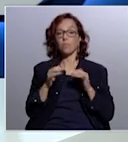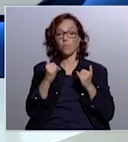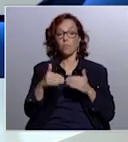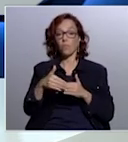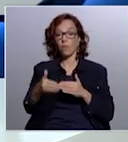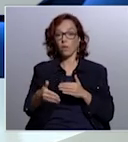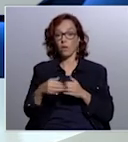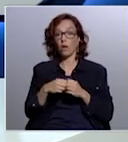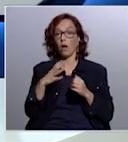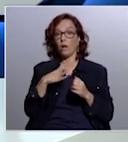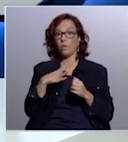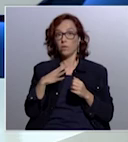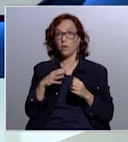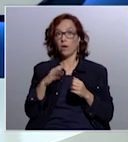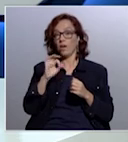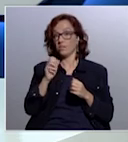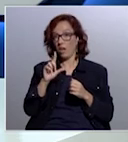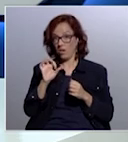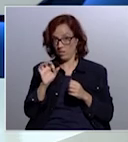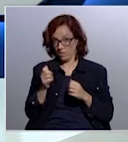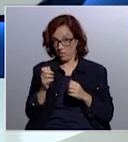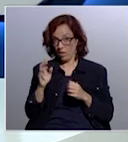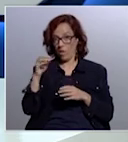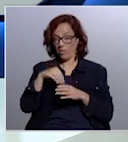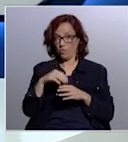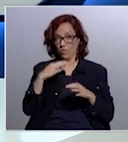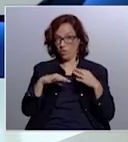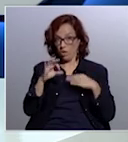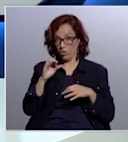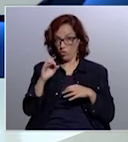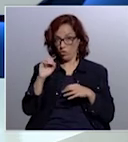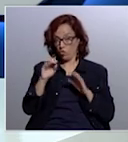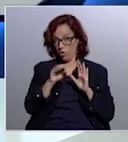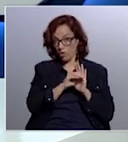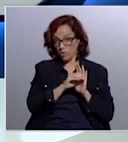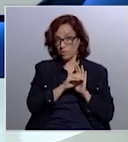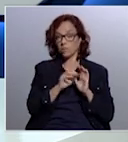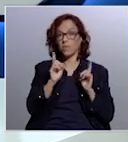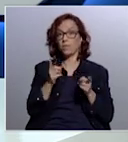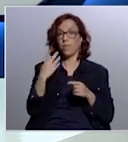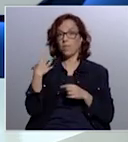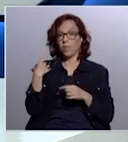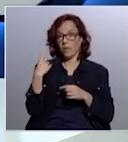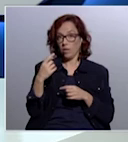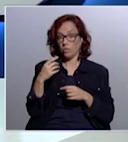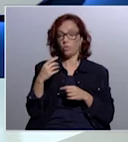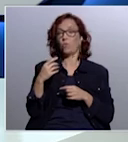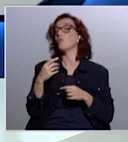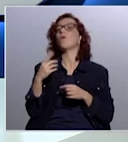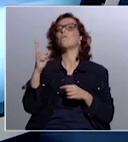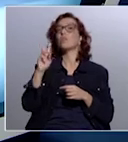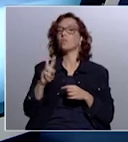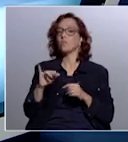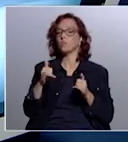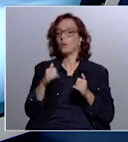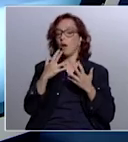y teníamos música de salsa en el teatro solís venir un director venezolano dirigir la banda sinfónica todo por el